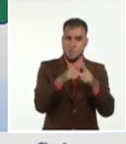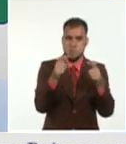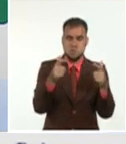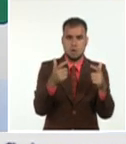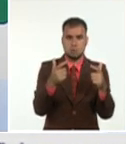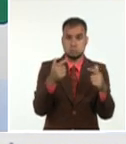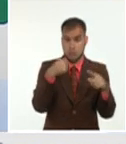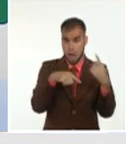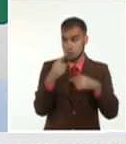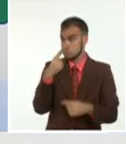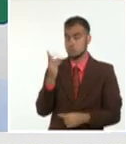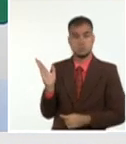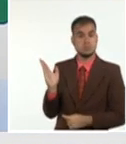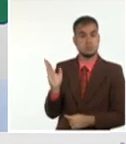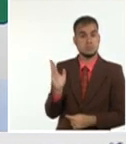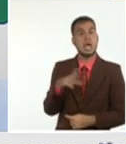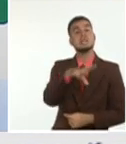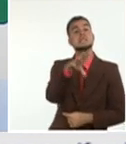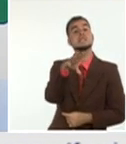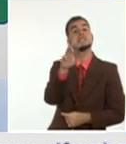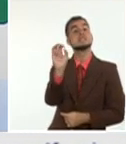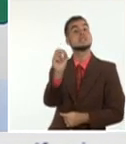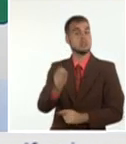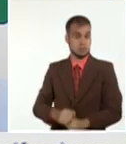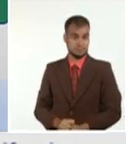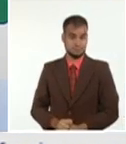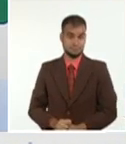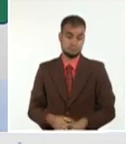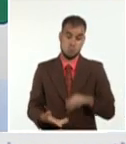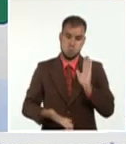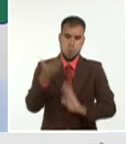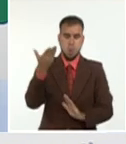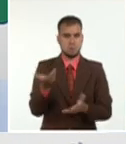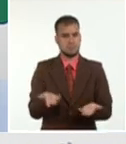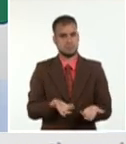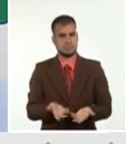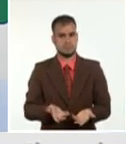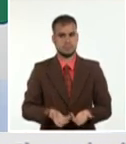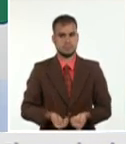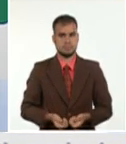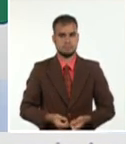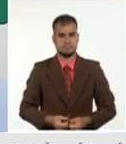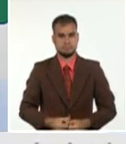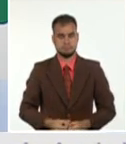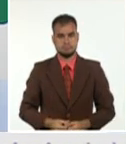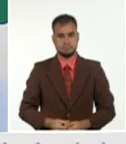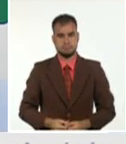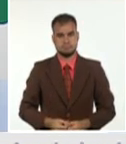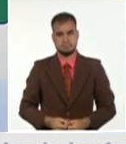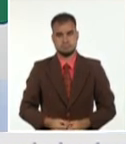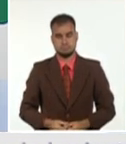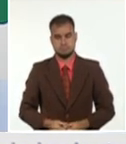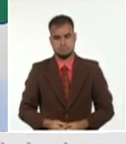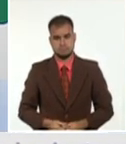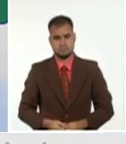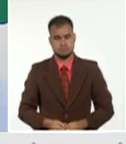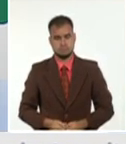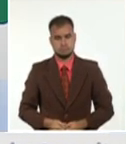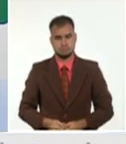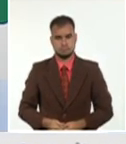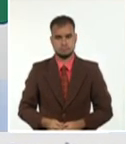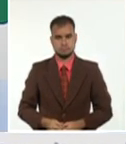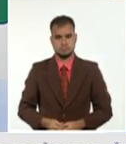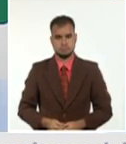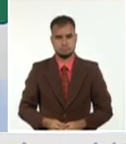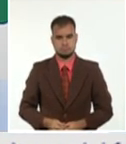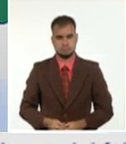Llegamos a 200 y nuevamente ayer, y ya ayer, el 21,9% de todos